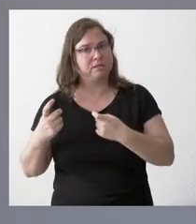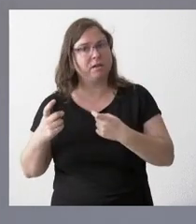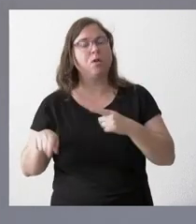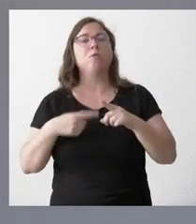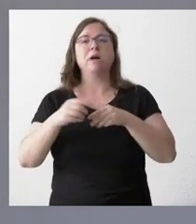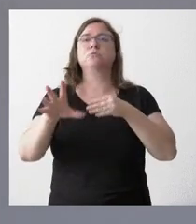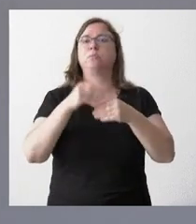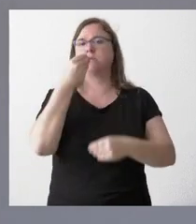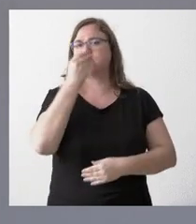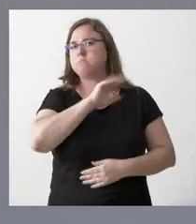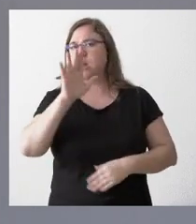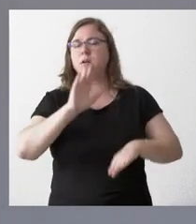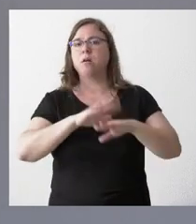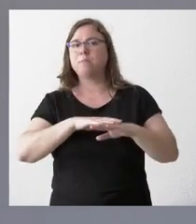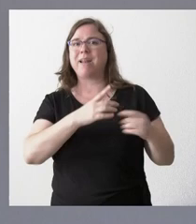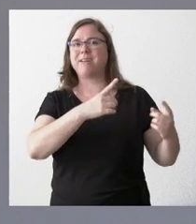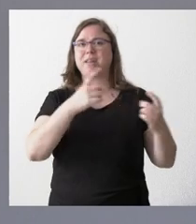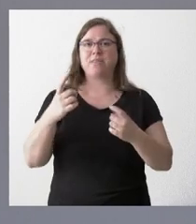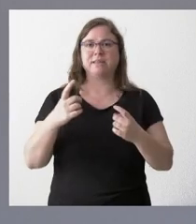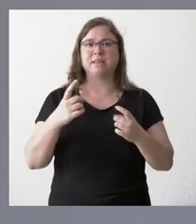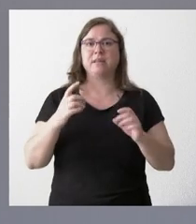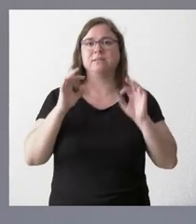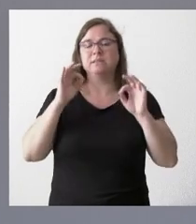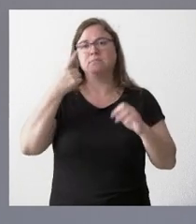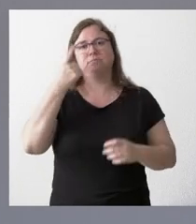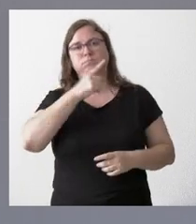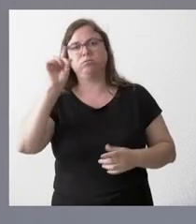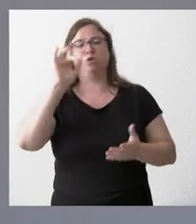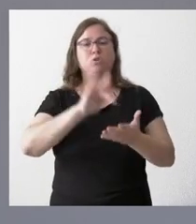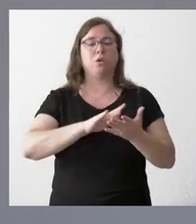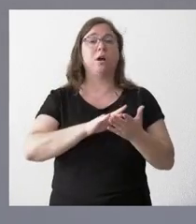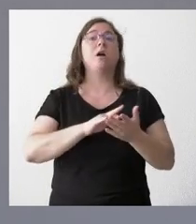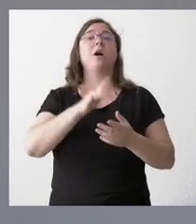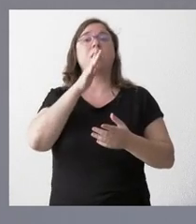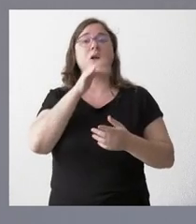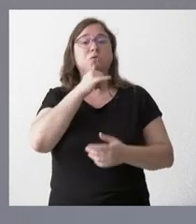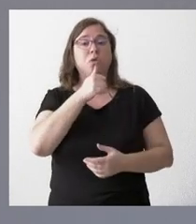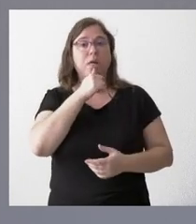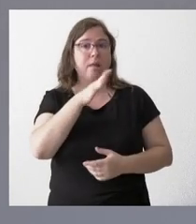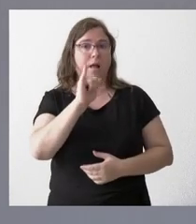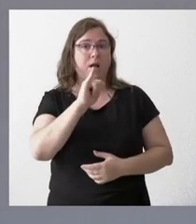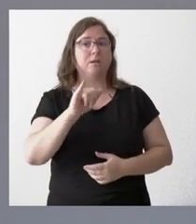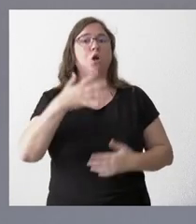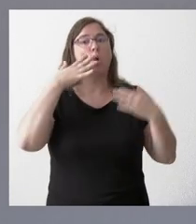complemento extraordinario para abordar las necesidades extraordinarias que hemos tenido este tiempo y que todavía hoy seguimos teniendo.